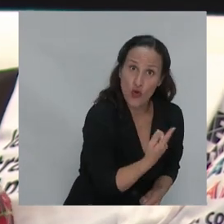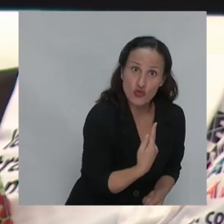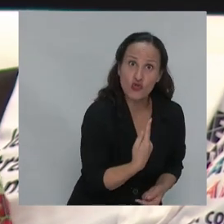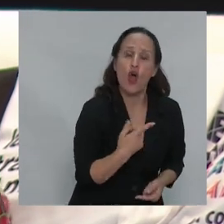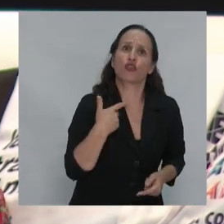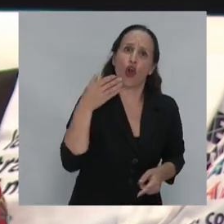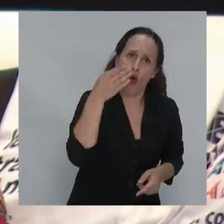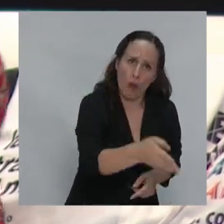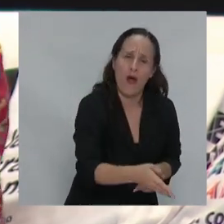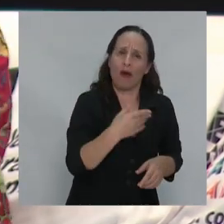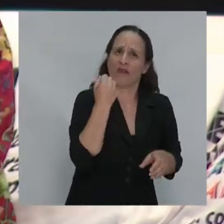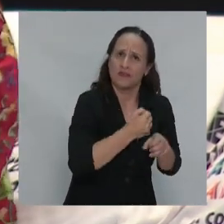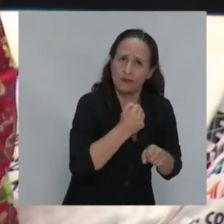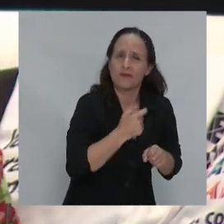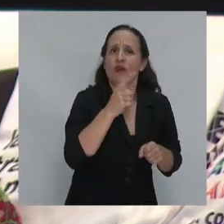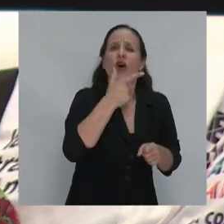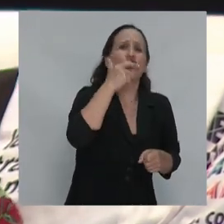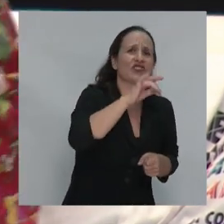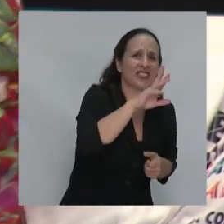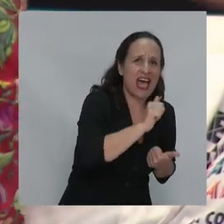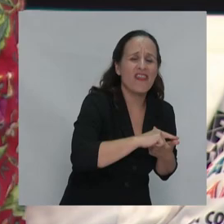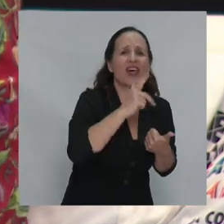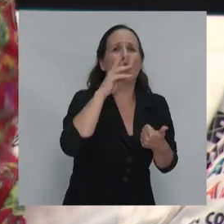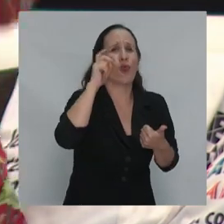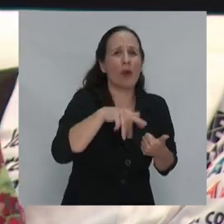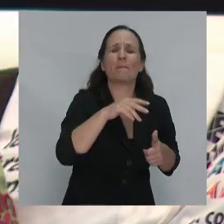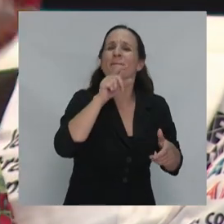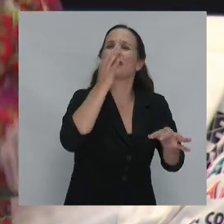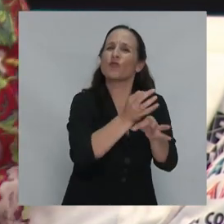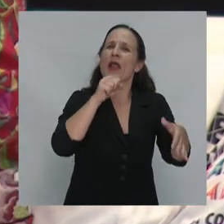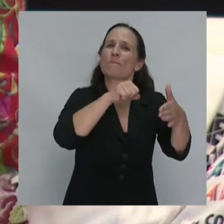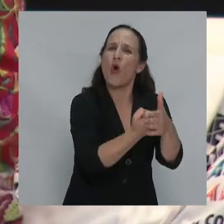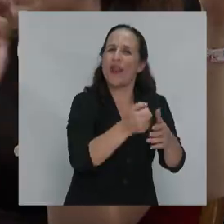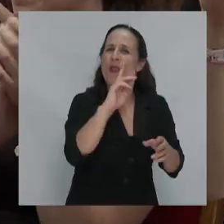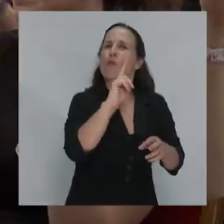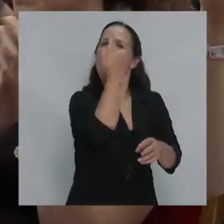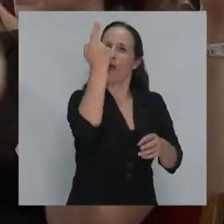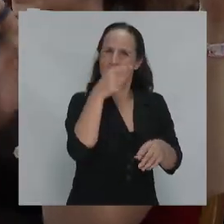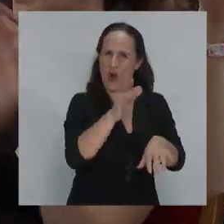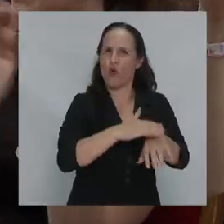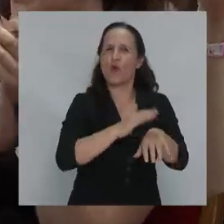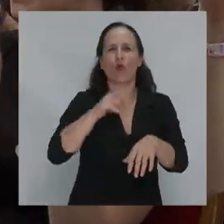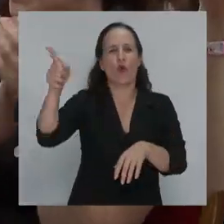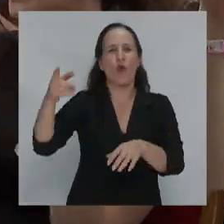ponemos los muertos, como pasó con Sandra y Rubén en la escuela de Moreno, por su desidia.